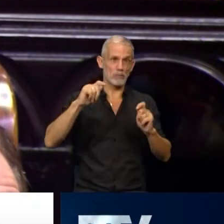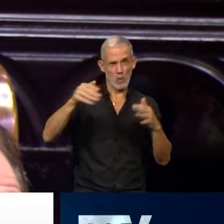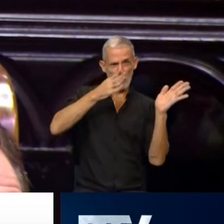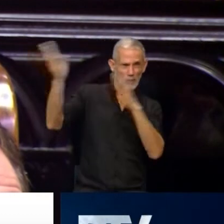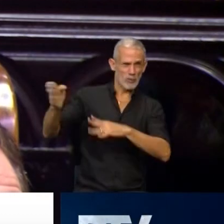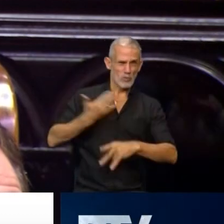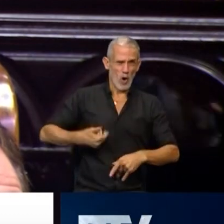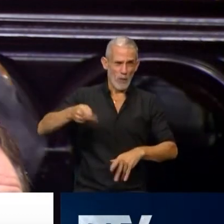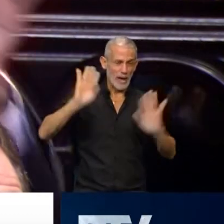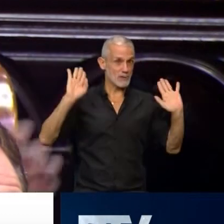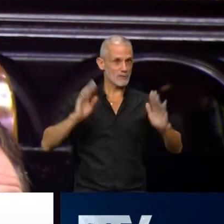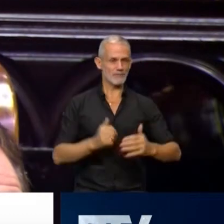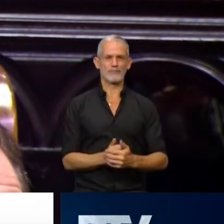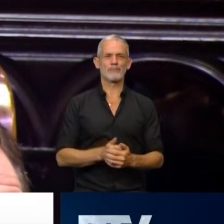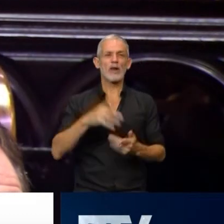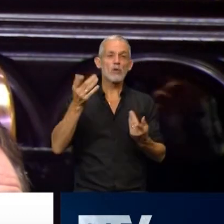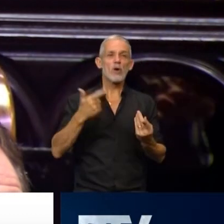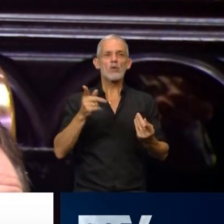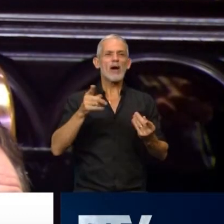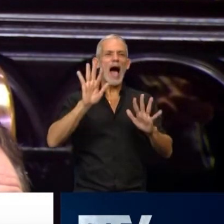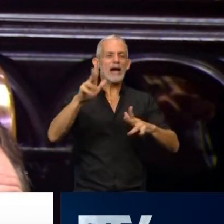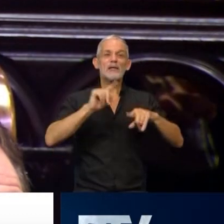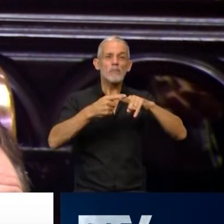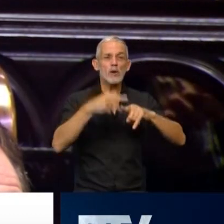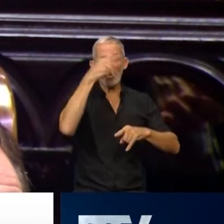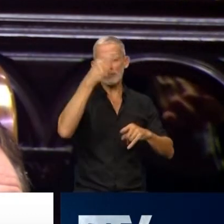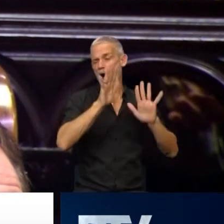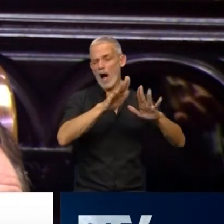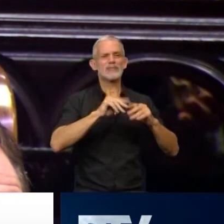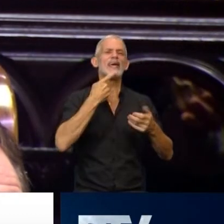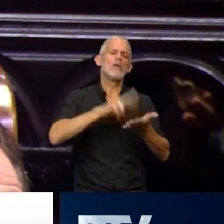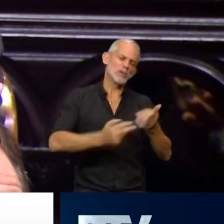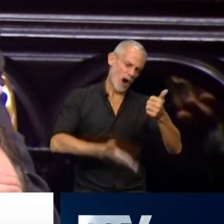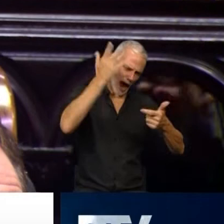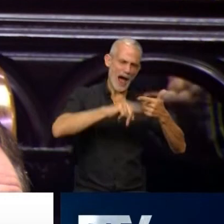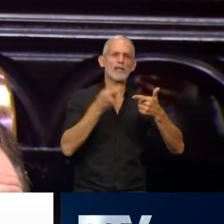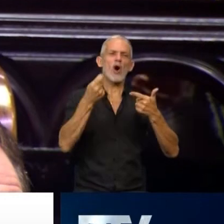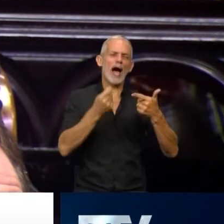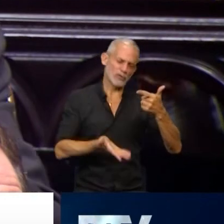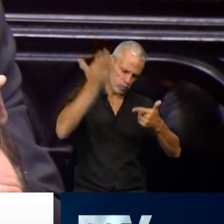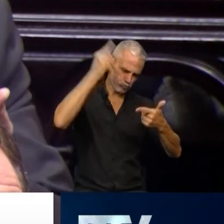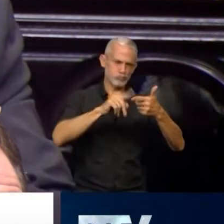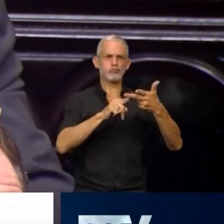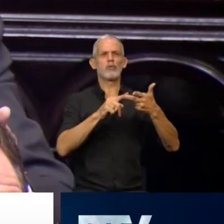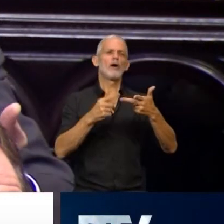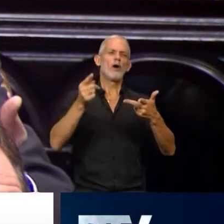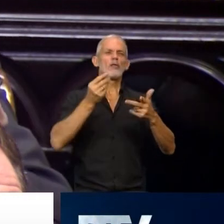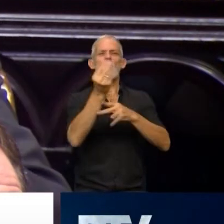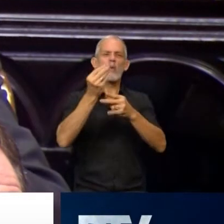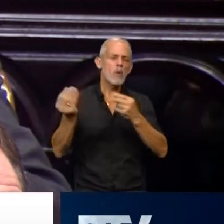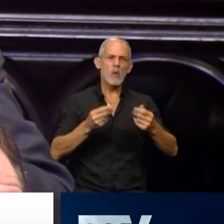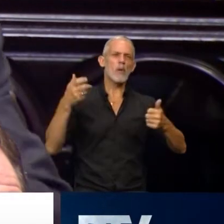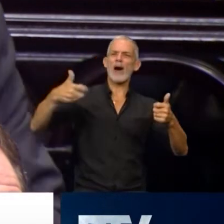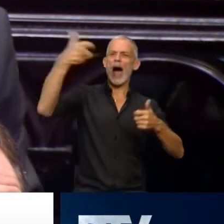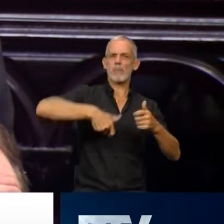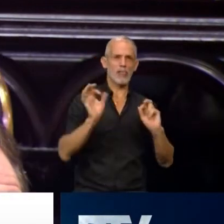gobierno. Mantiene inalterado el corazón de la política kirchnerista. Altísimos impuestos, altísimo gasto público, regulación antiempleo y